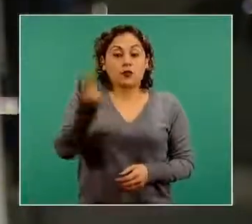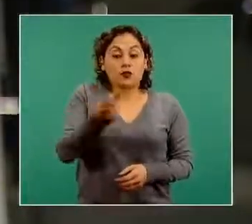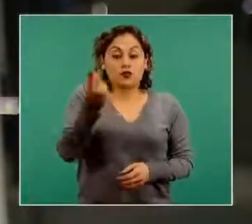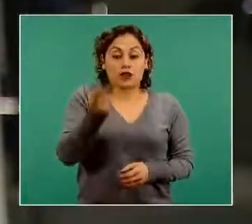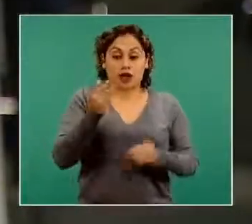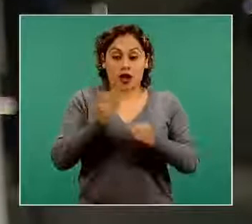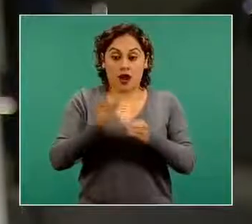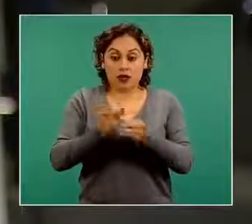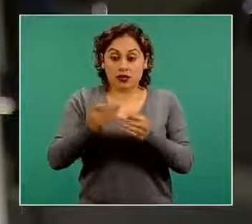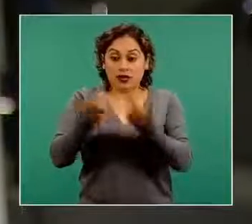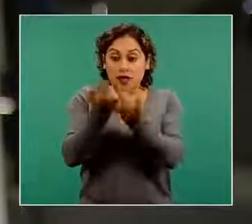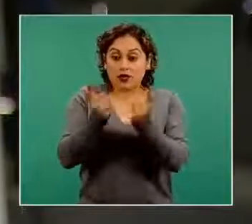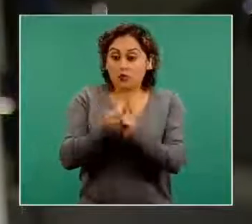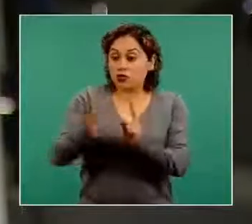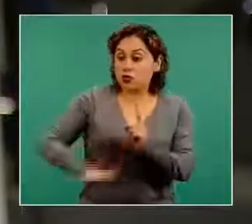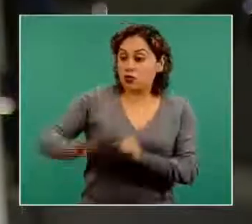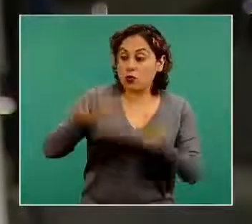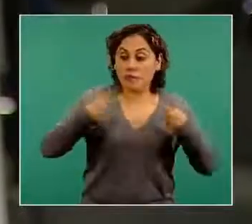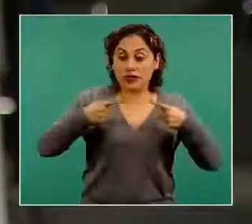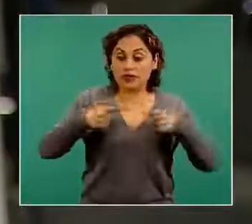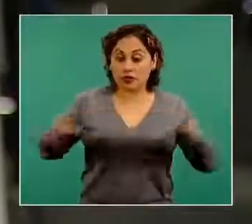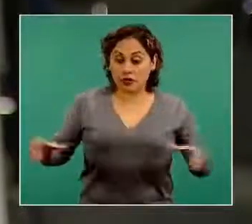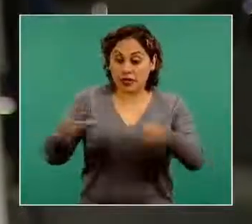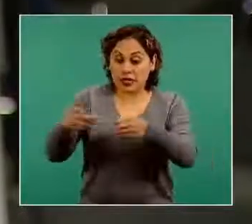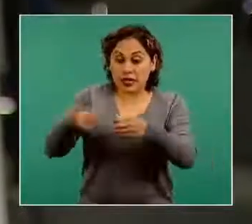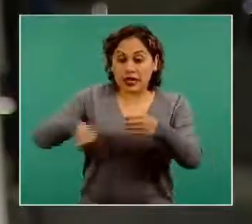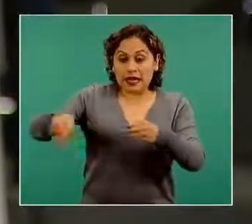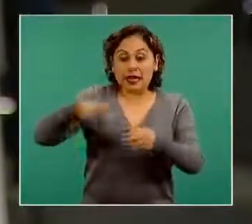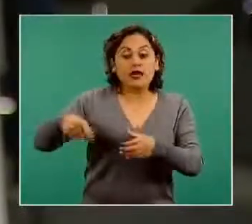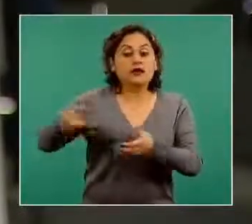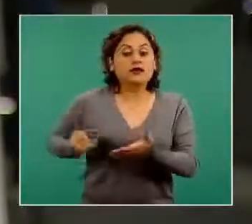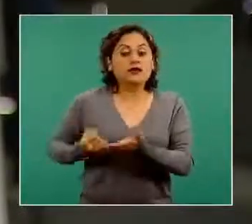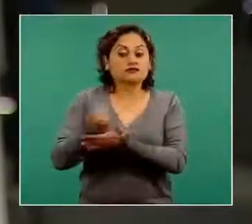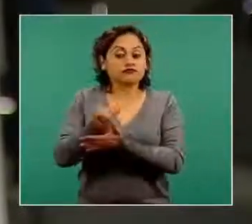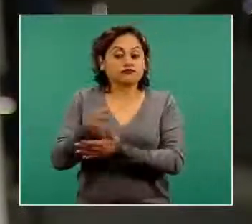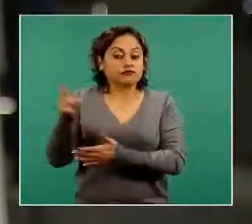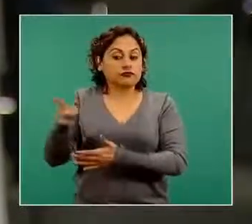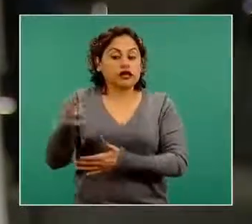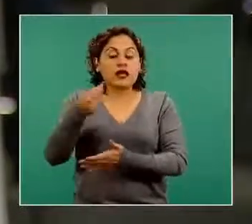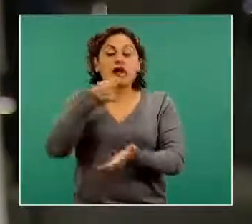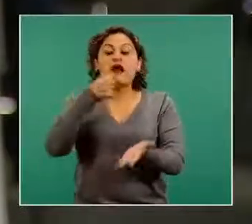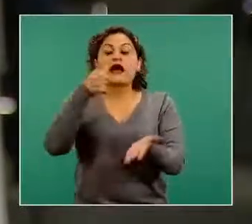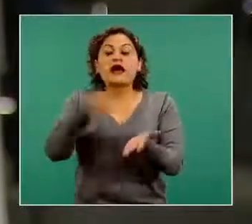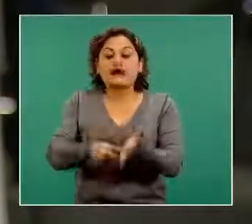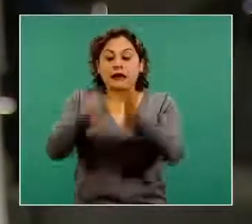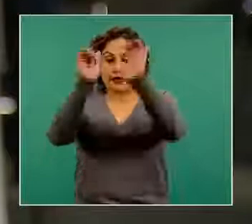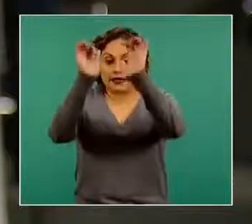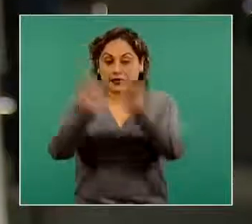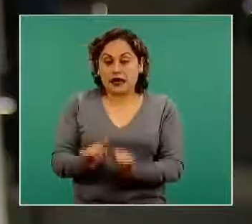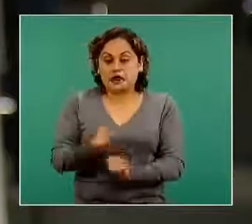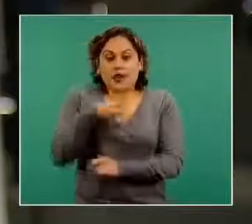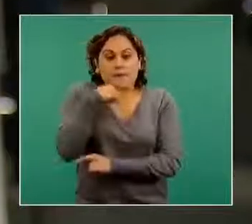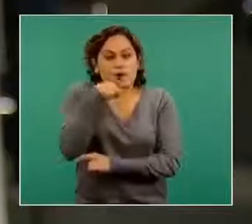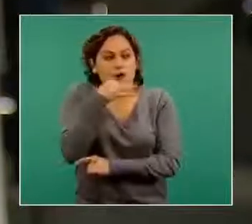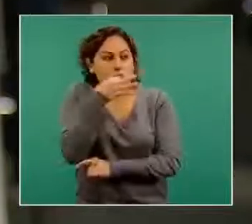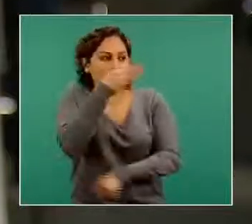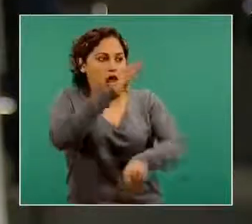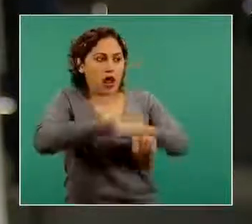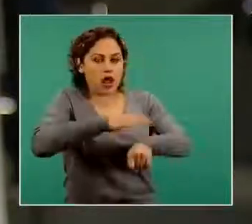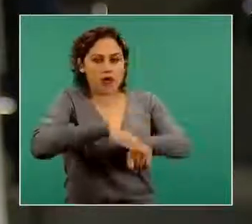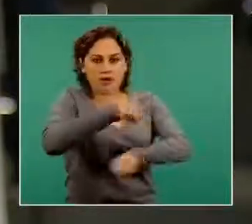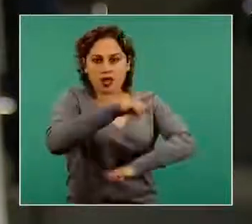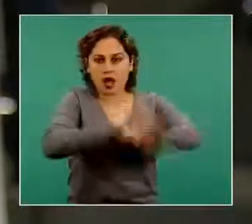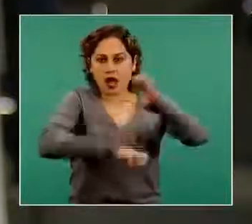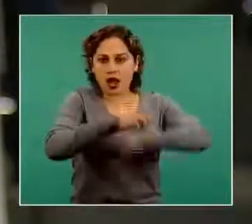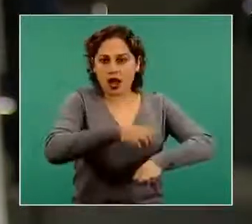personas que dijeron que van a hacer una carta de profunda preocupación contra Pfizer justamente por estos